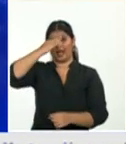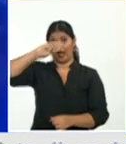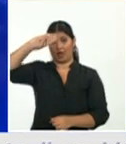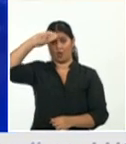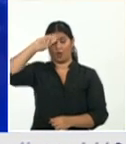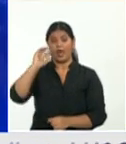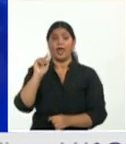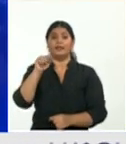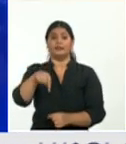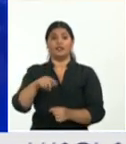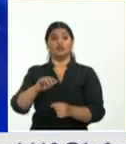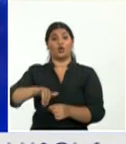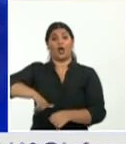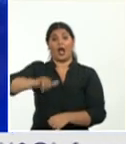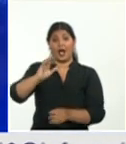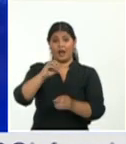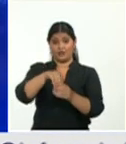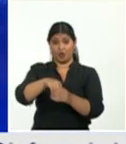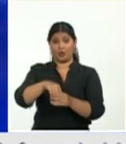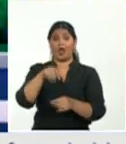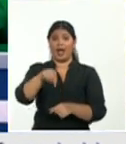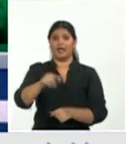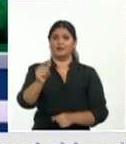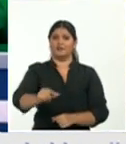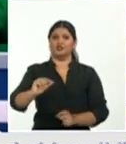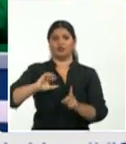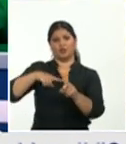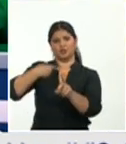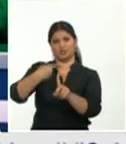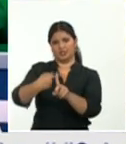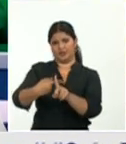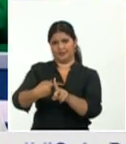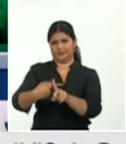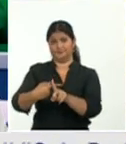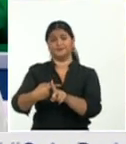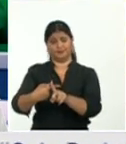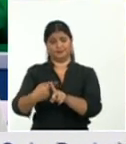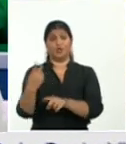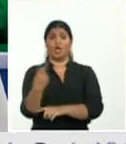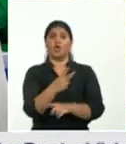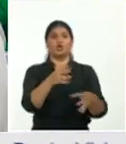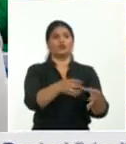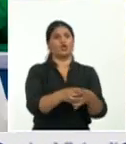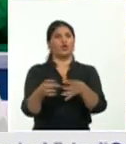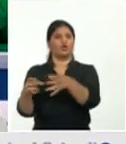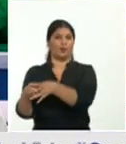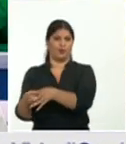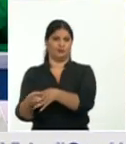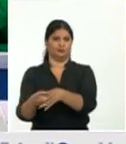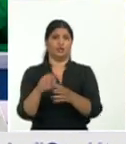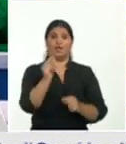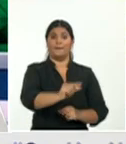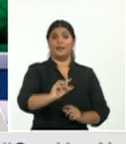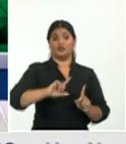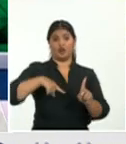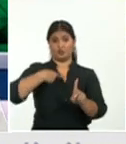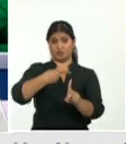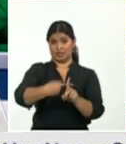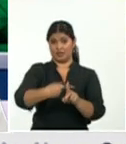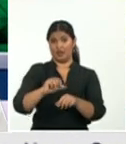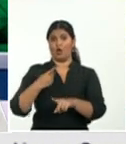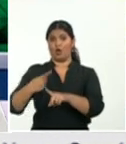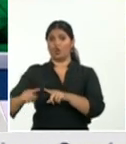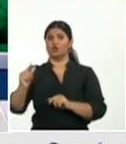son positivos? Bueno, los que vienen en el avión todo el mundo va para